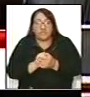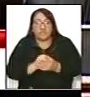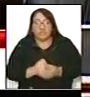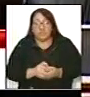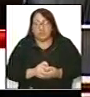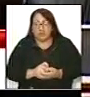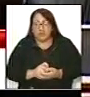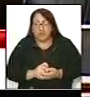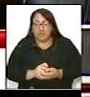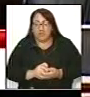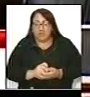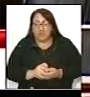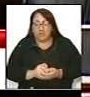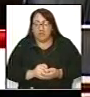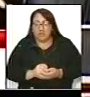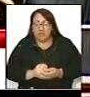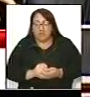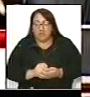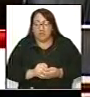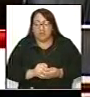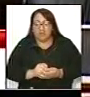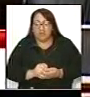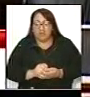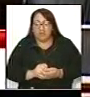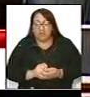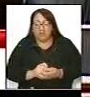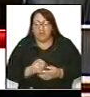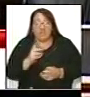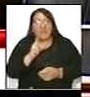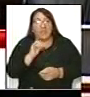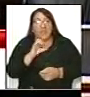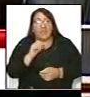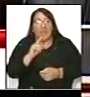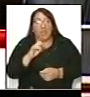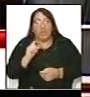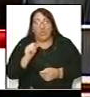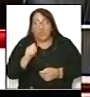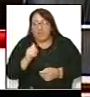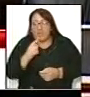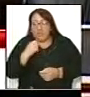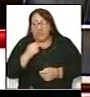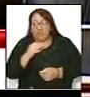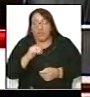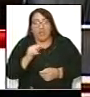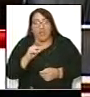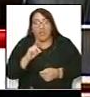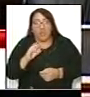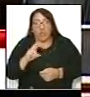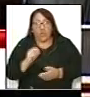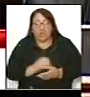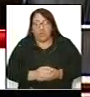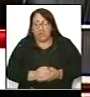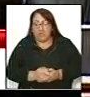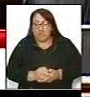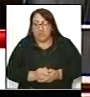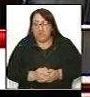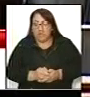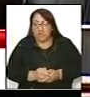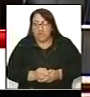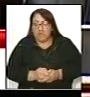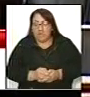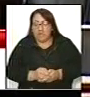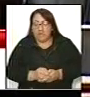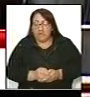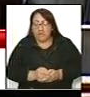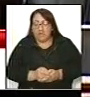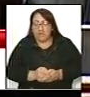sumarse a los objetivos de una dictadura, la dictadura del señor Maduro. Hay un presidente